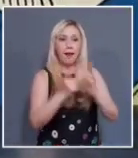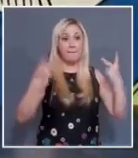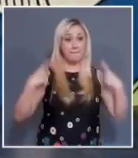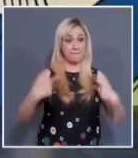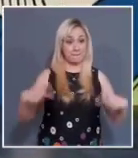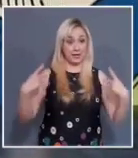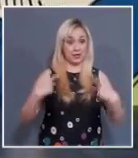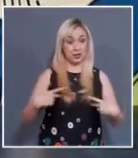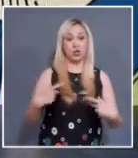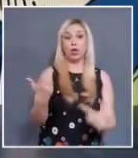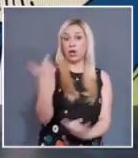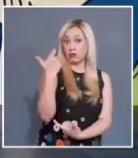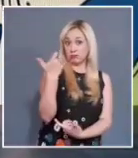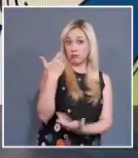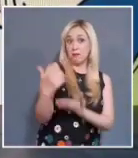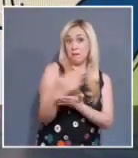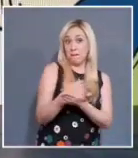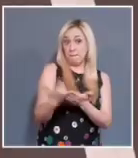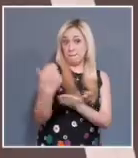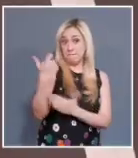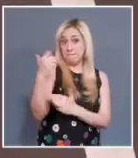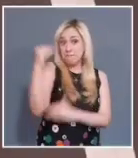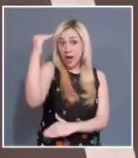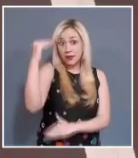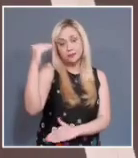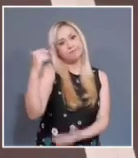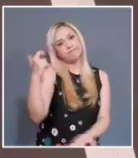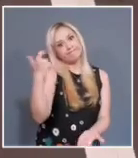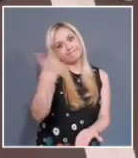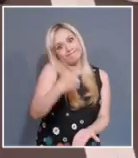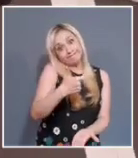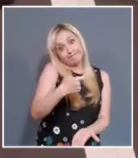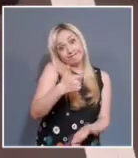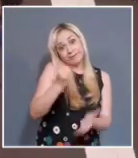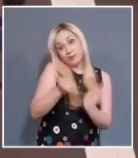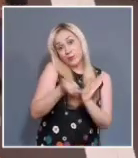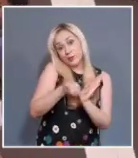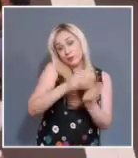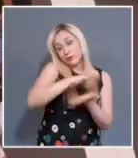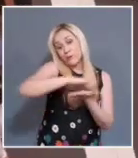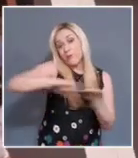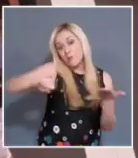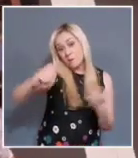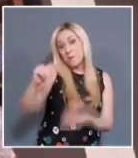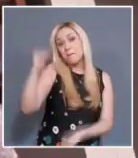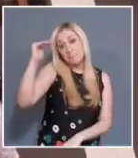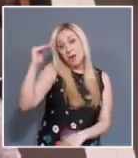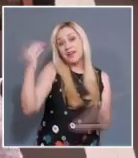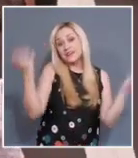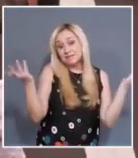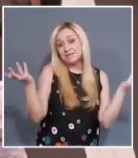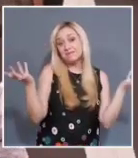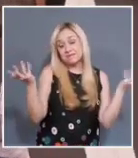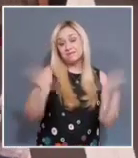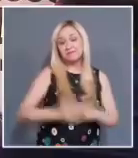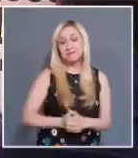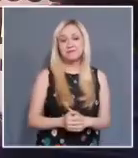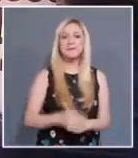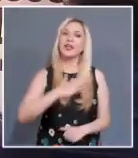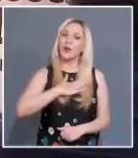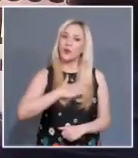ingresos paguen más impuestos. Se deben reducir las brechas de desigualdad para lograr un mundo más justo y sin